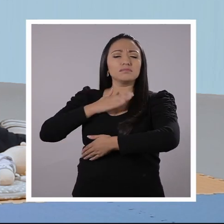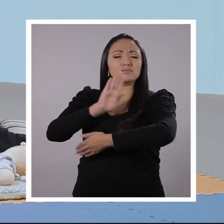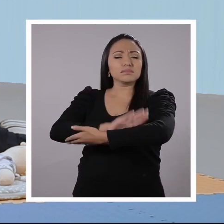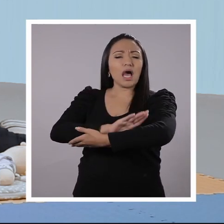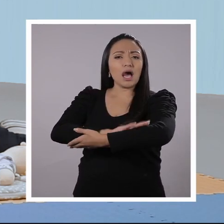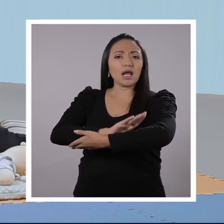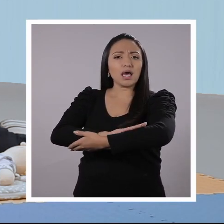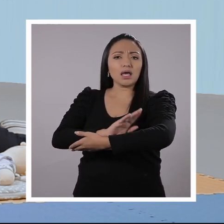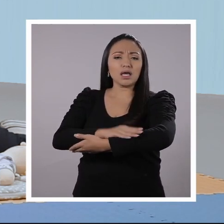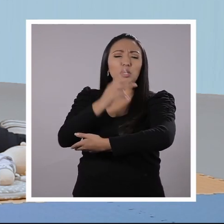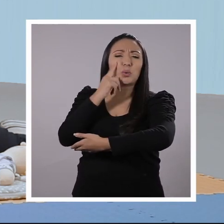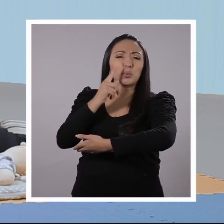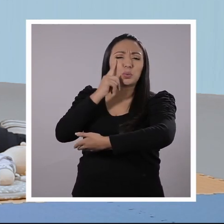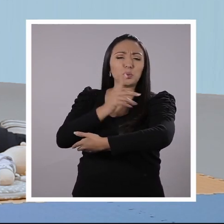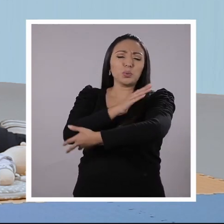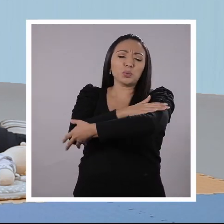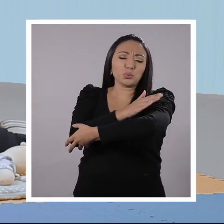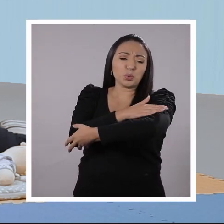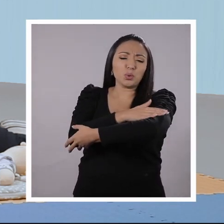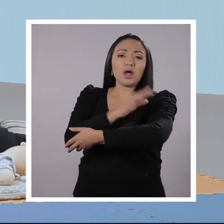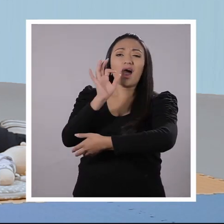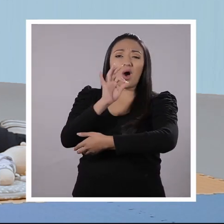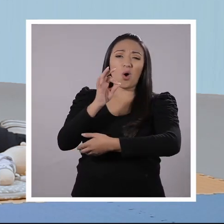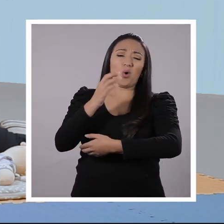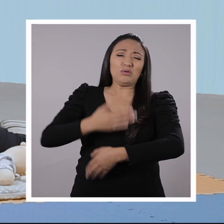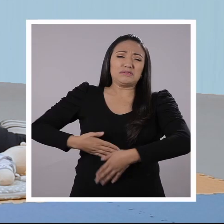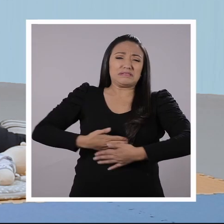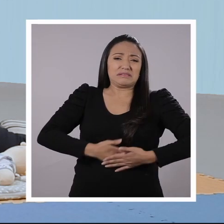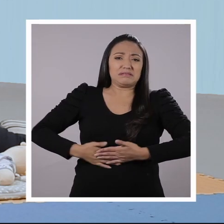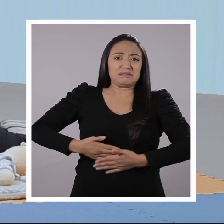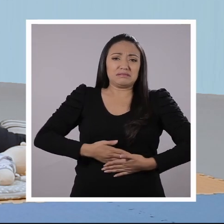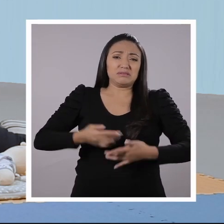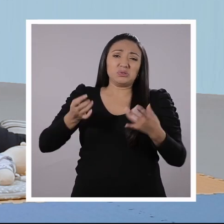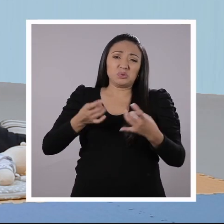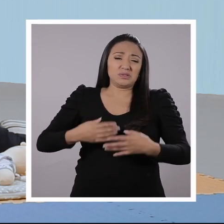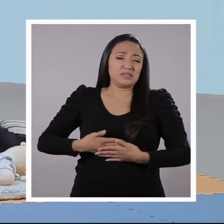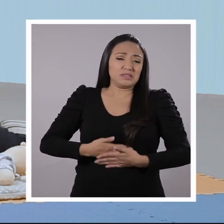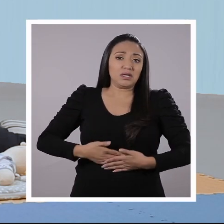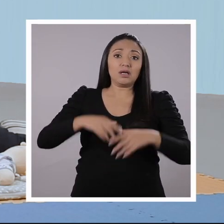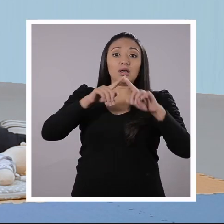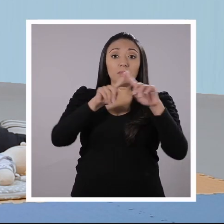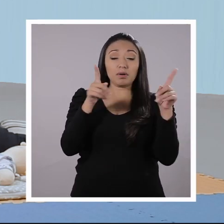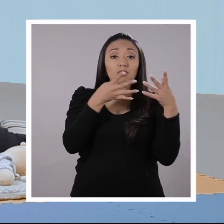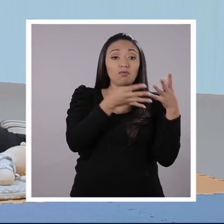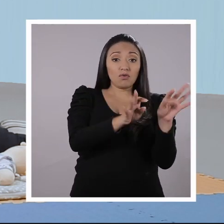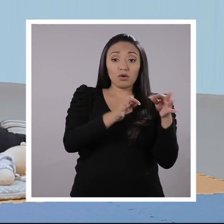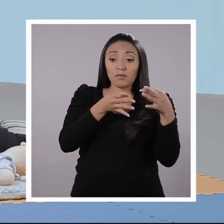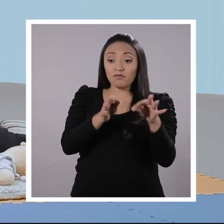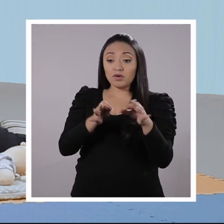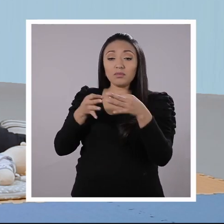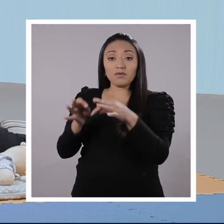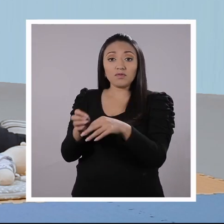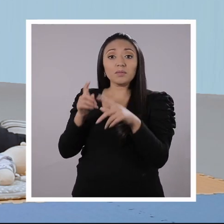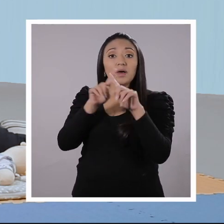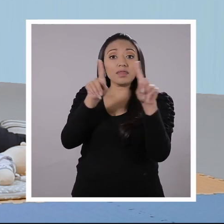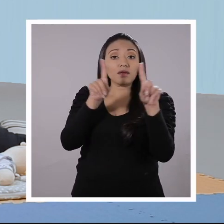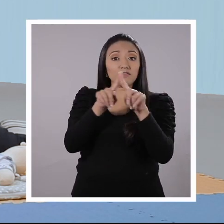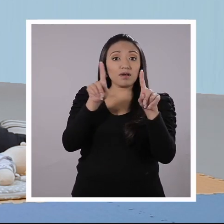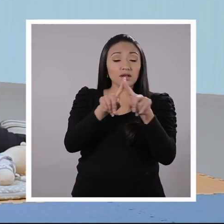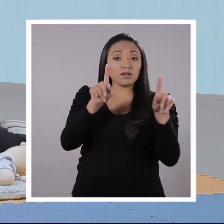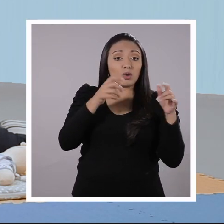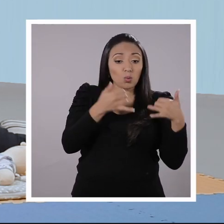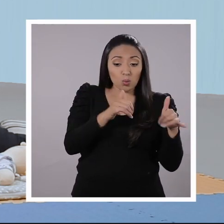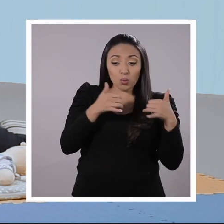para tranquilizar a nuestro bebé cuando está llorando mucho, cuando tiene gases. Pero también quiero contarles que hay diferentes formas en donde